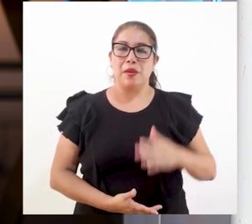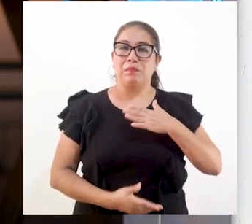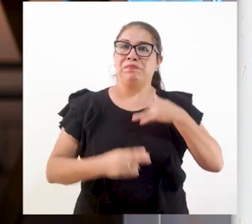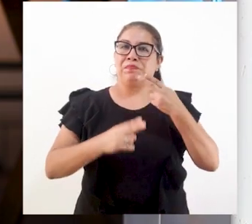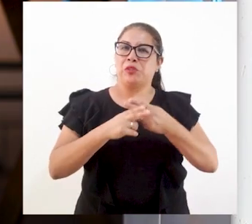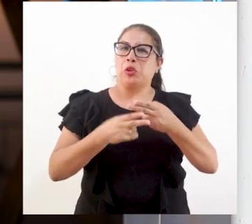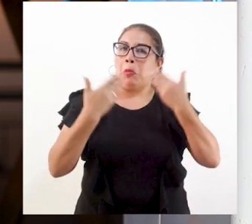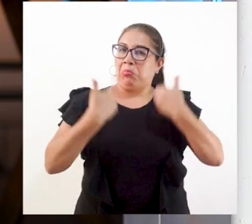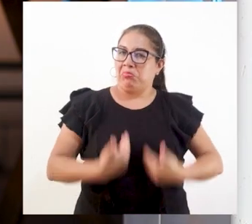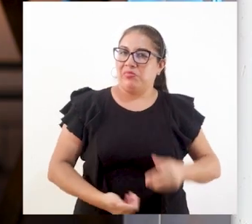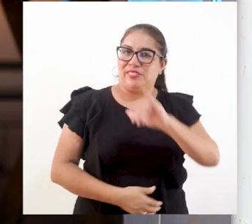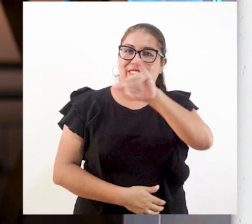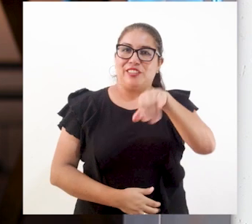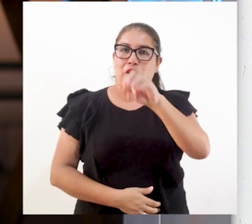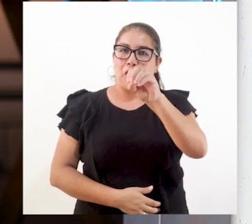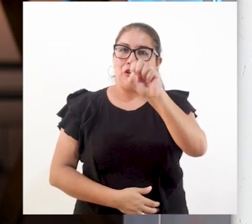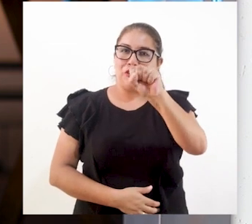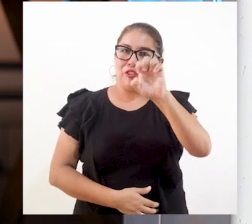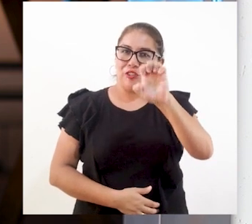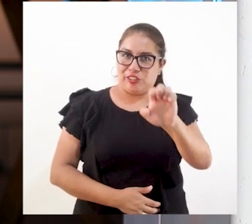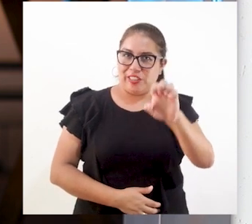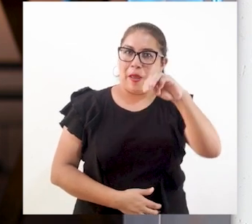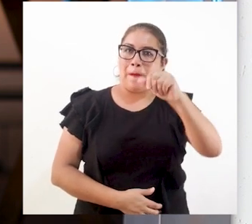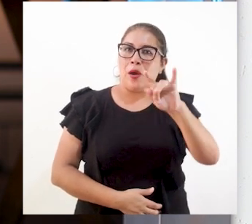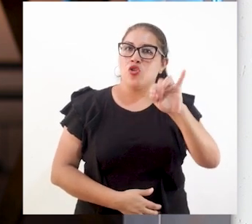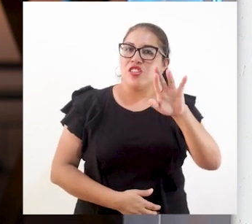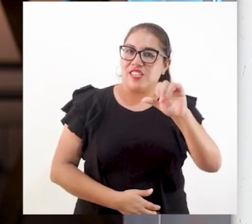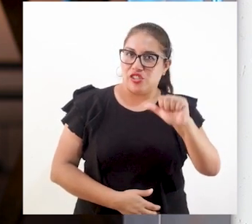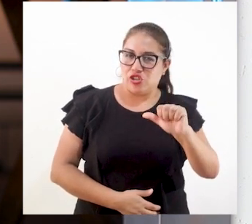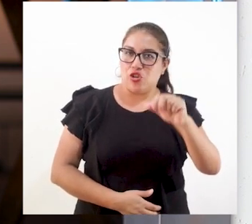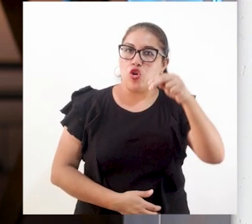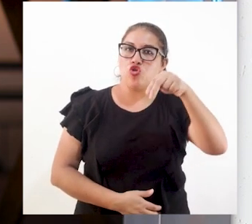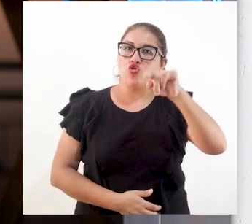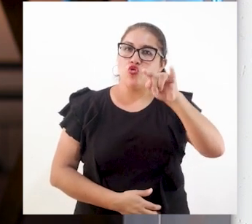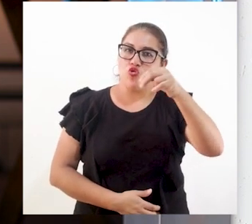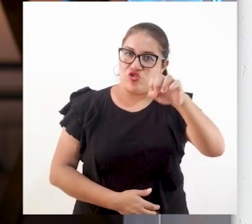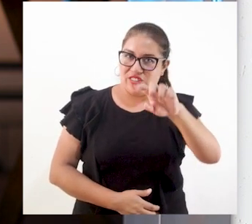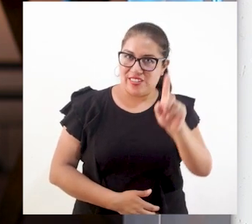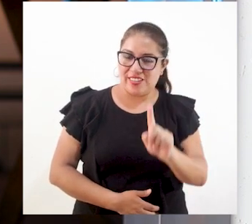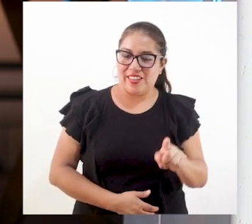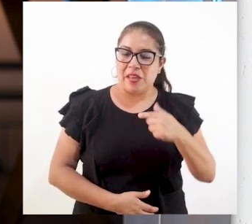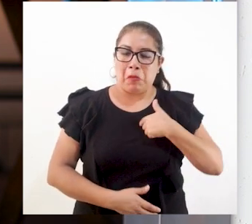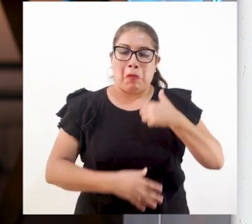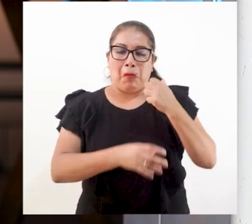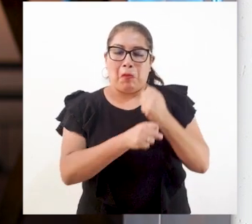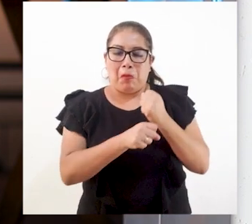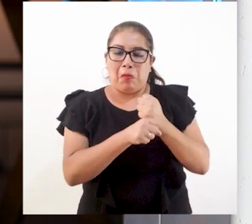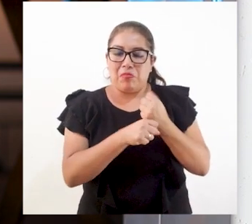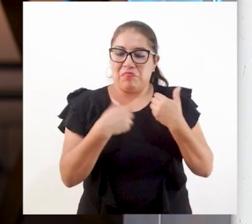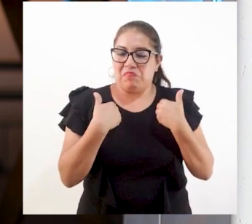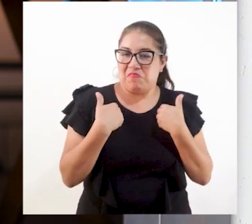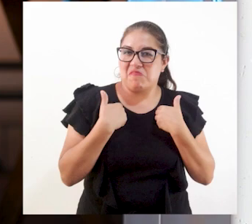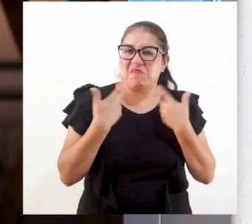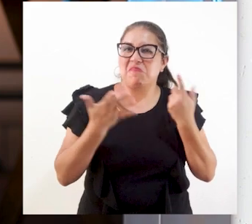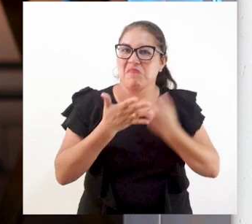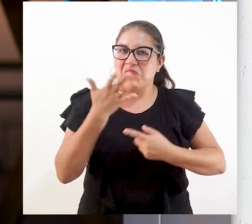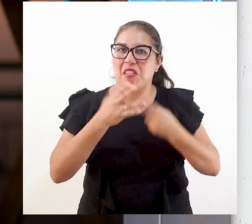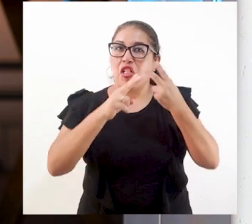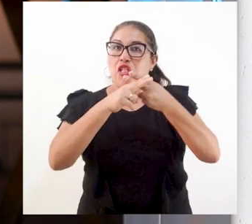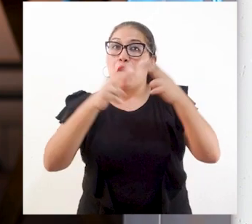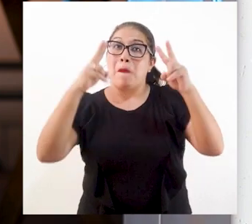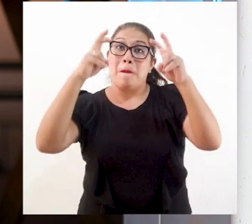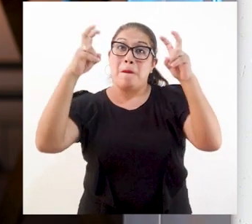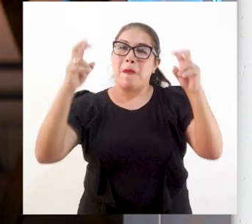El señor José Mauricio Padilla Núñez, yo doy mi trabajo